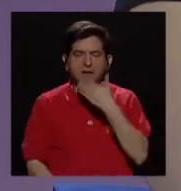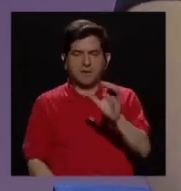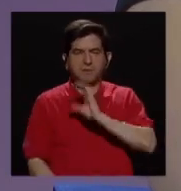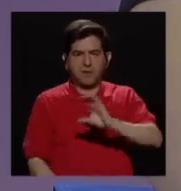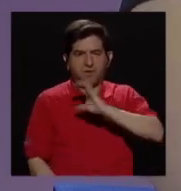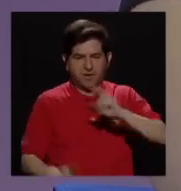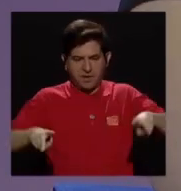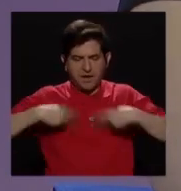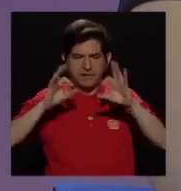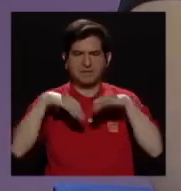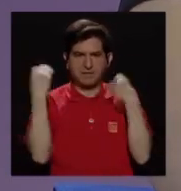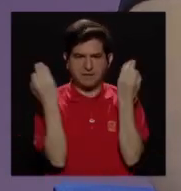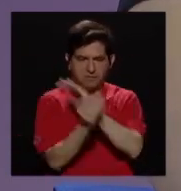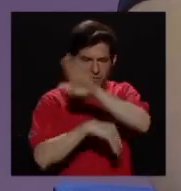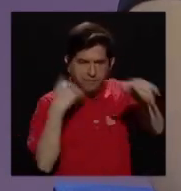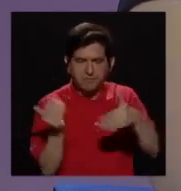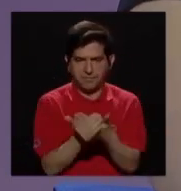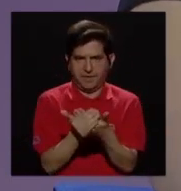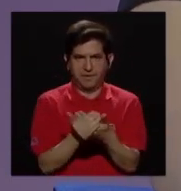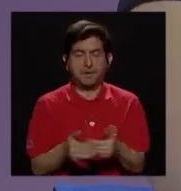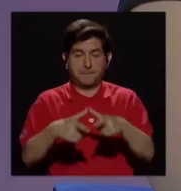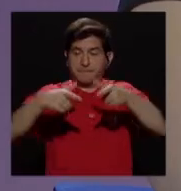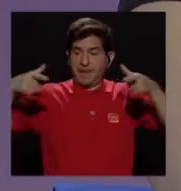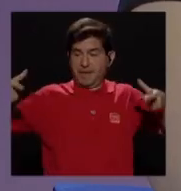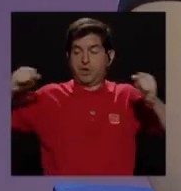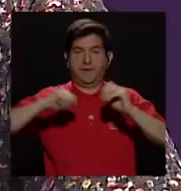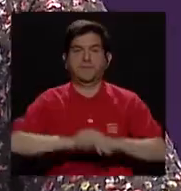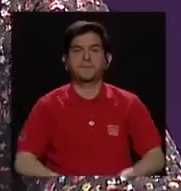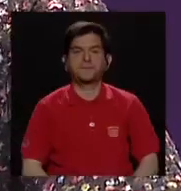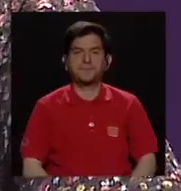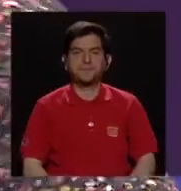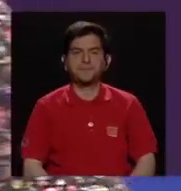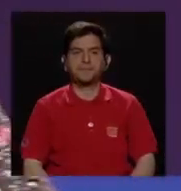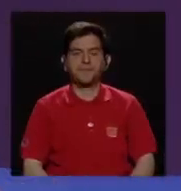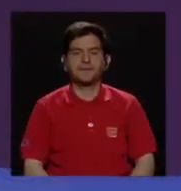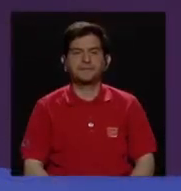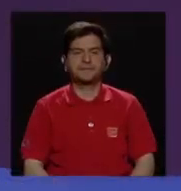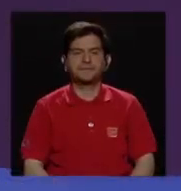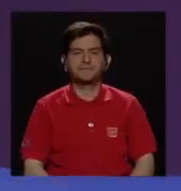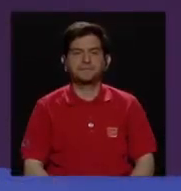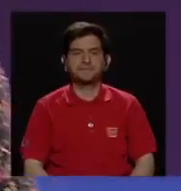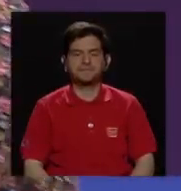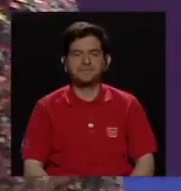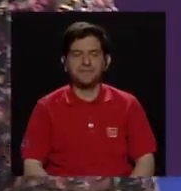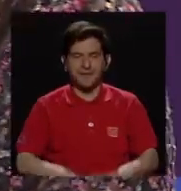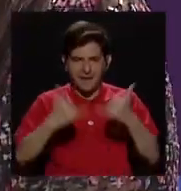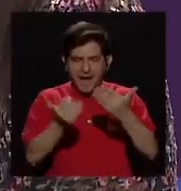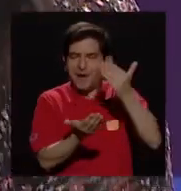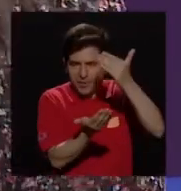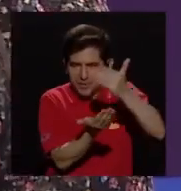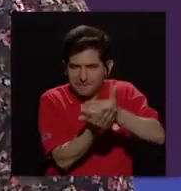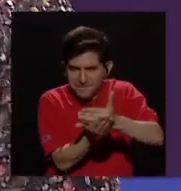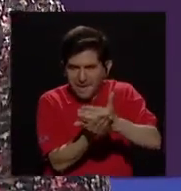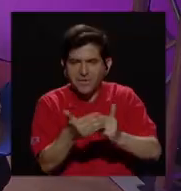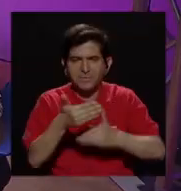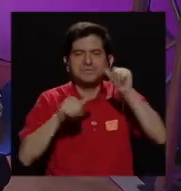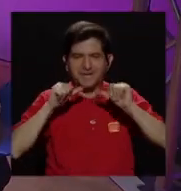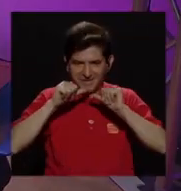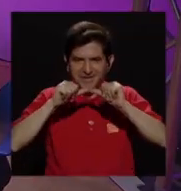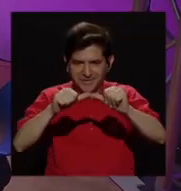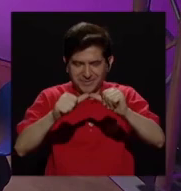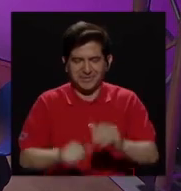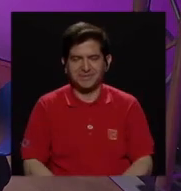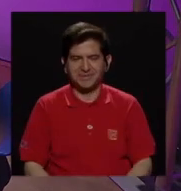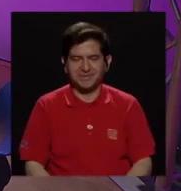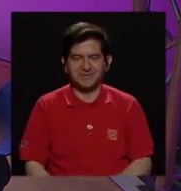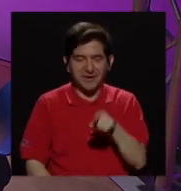de vida de esa familia en su totalidad, de esa mayoría. Tal vez sí. Vamos a ir a un corte y ya regresamos. Vamos